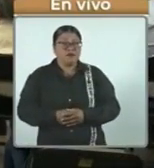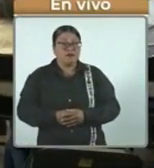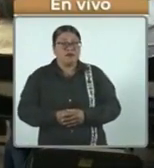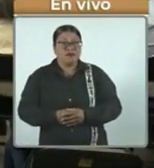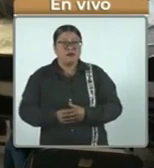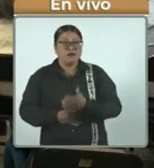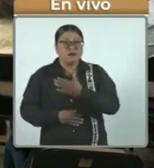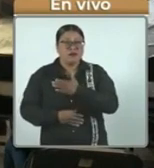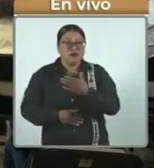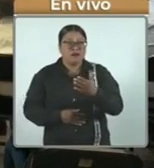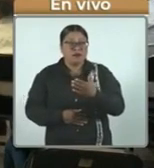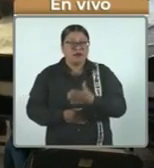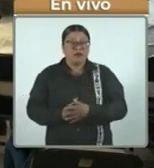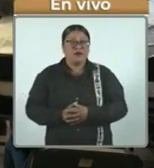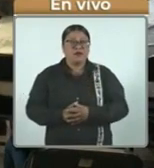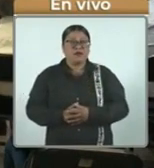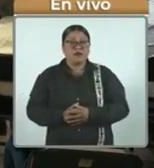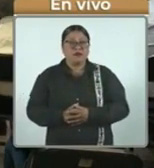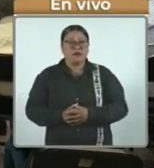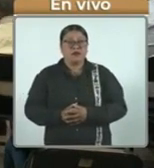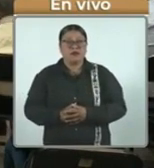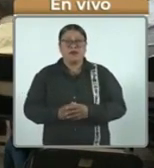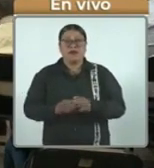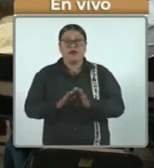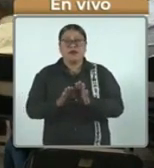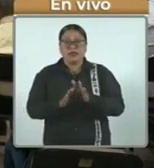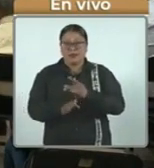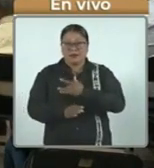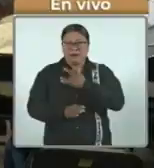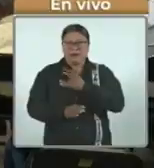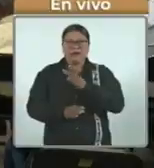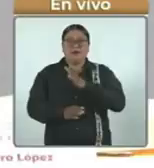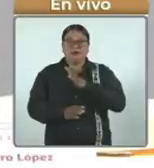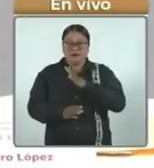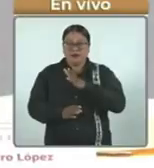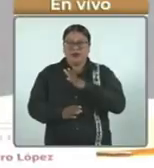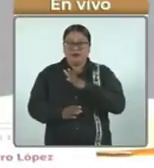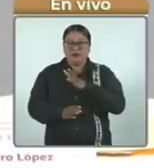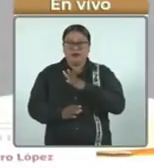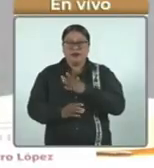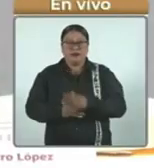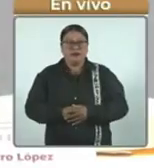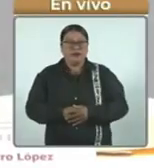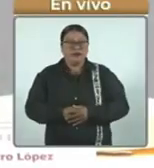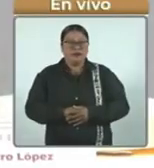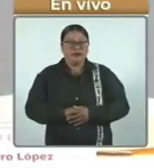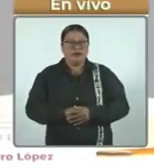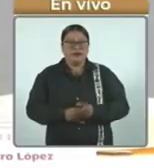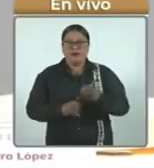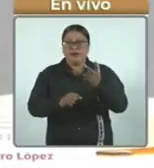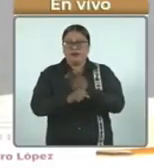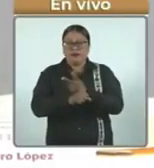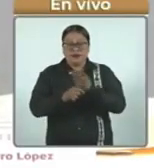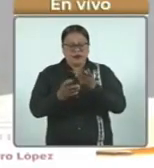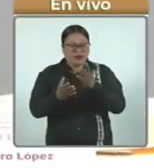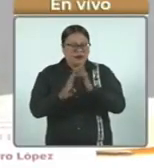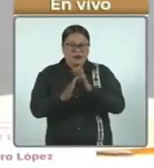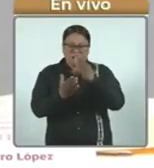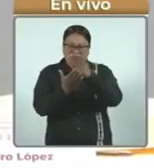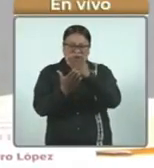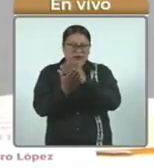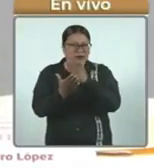Bueno, pues miren, yo creo que el tema de la percepción influye mucho. Un acontecimiento marca la percepción,